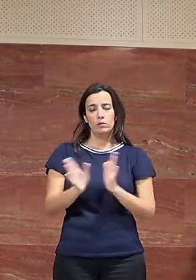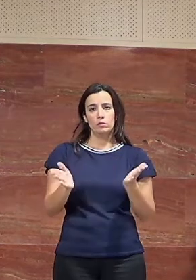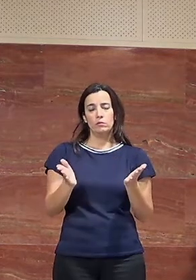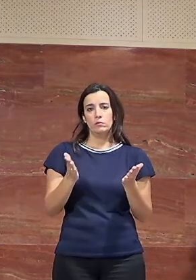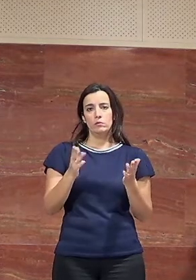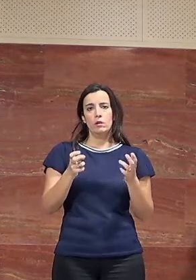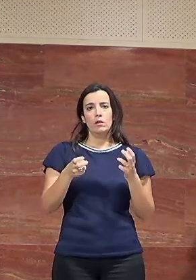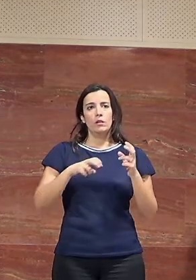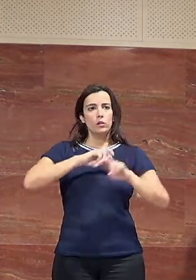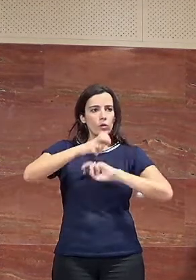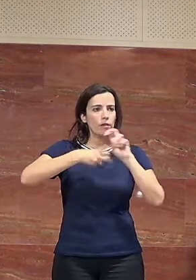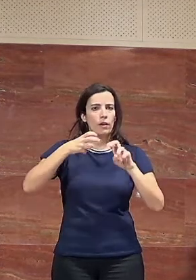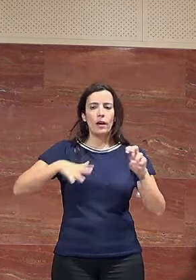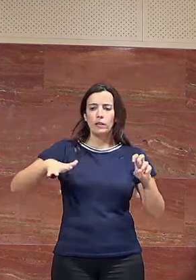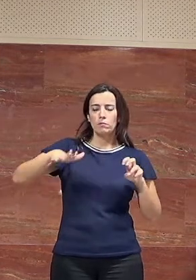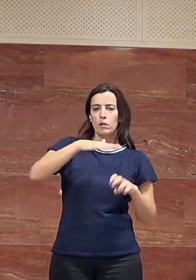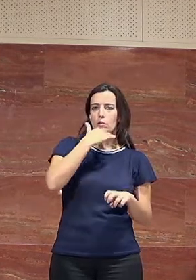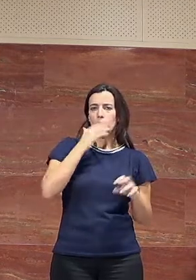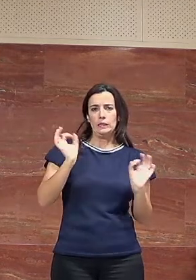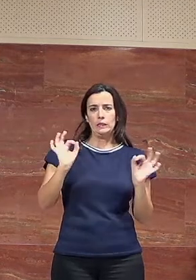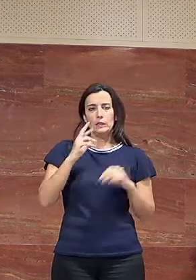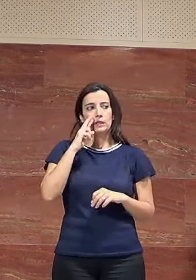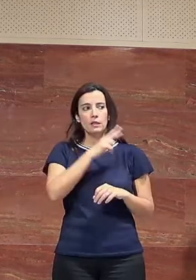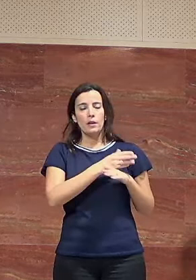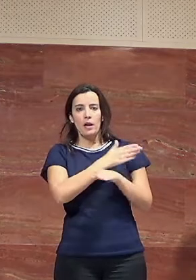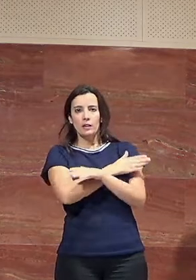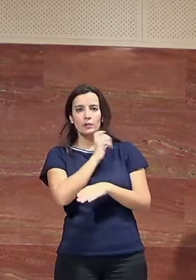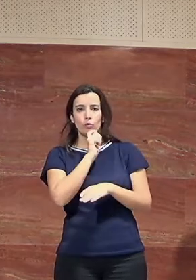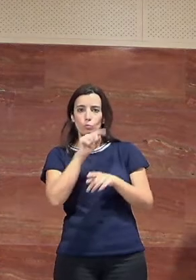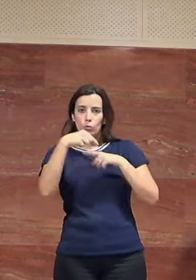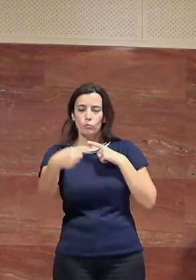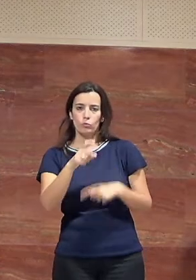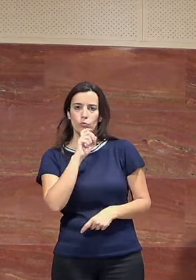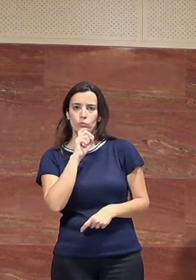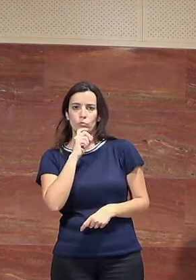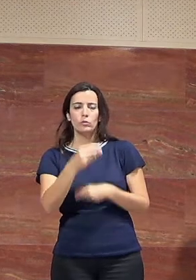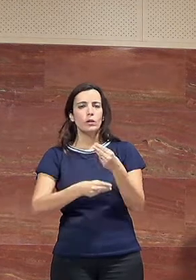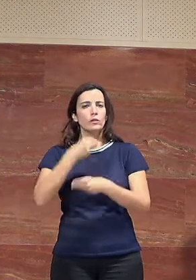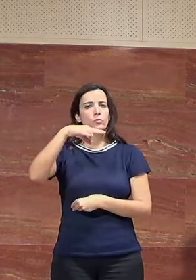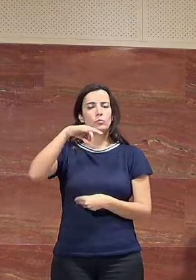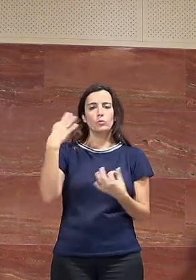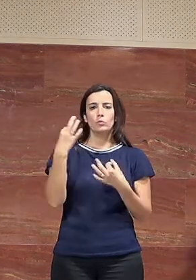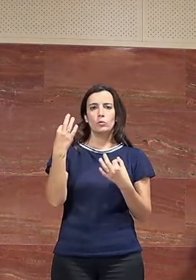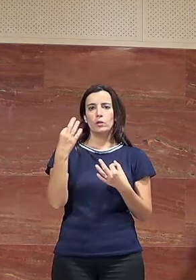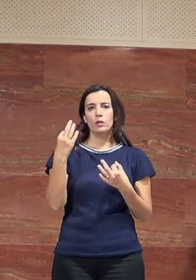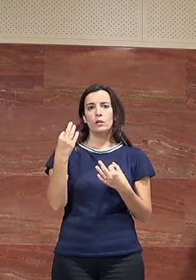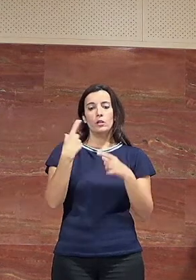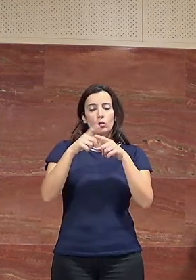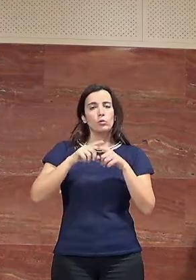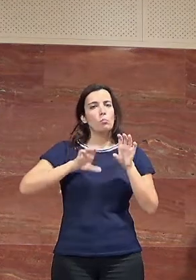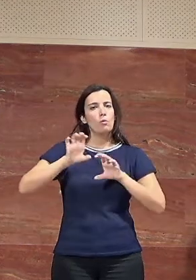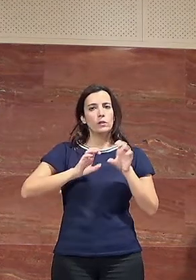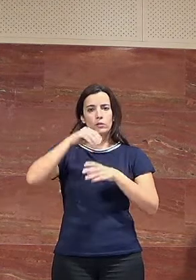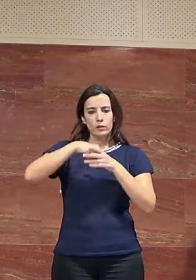del espacio. En las dos fotos se ve el antes y el después y apenas lo que se ha hecho ha sido incorporar elementos de mobiliario al espacio